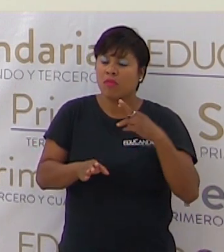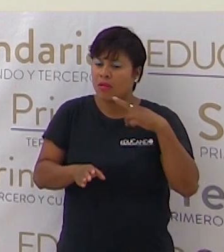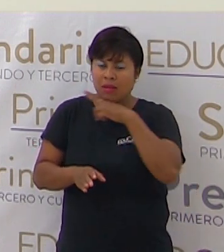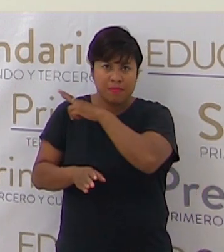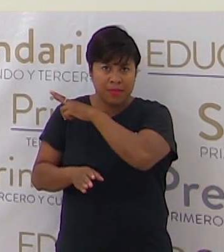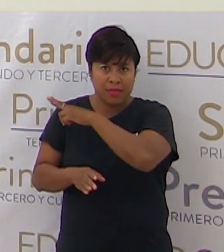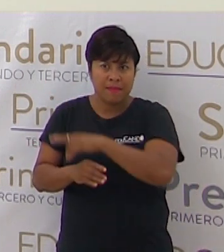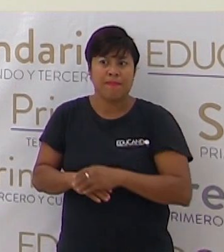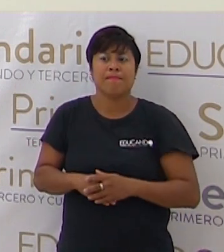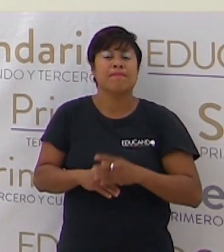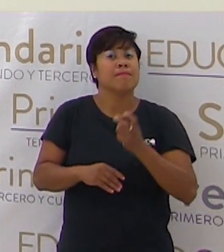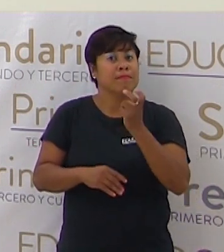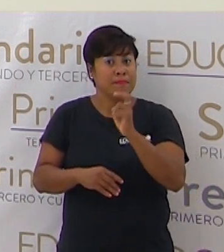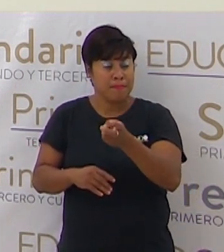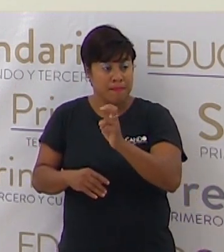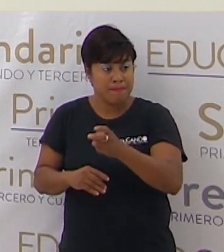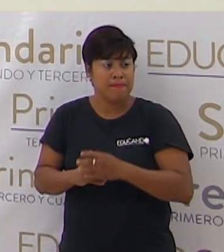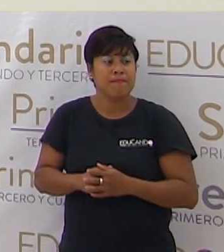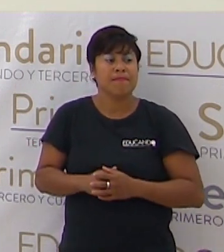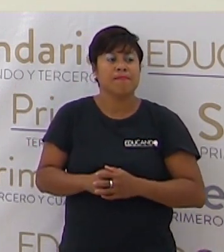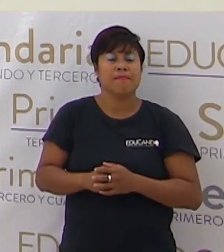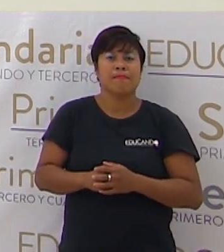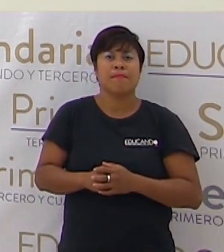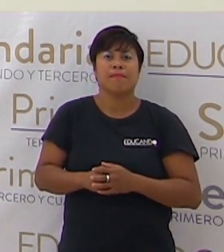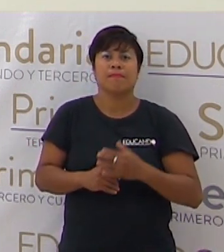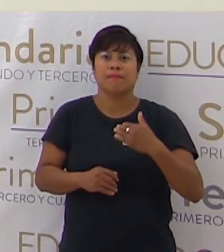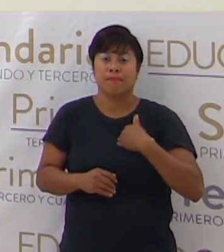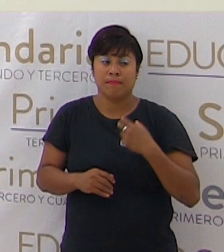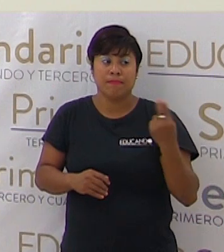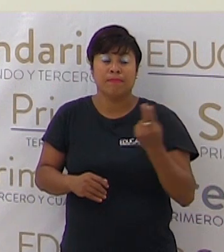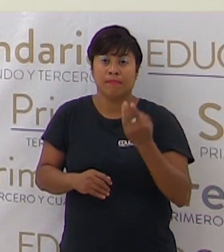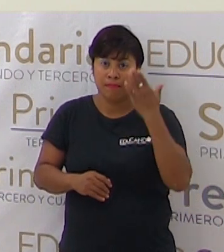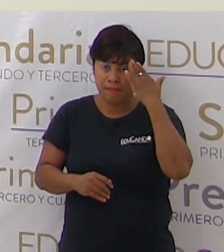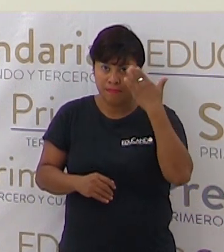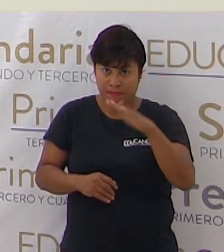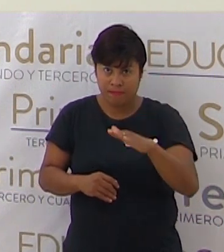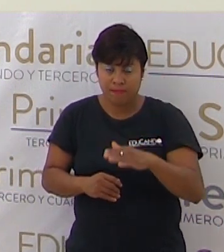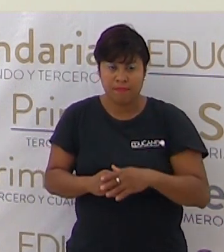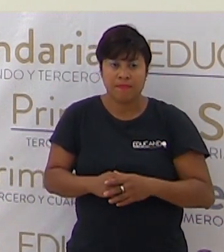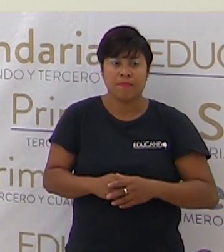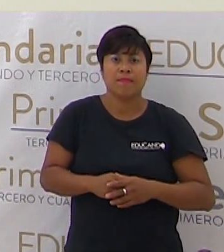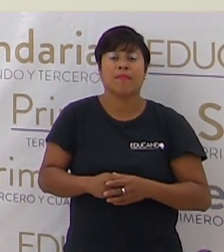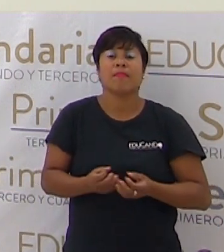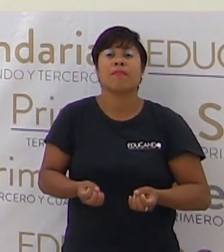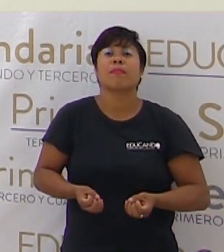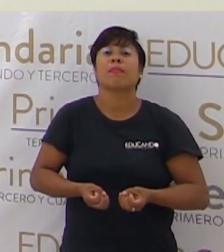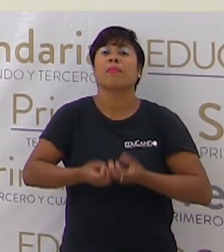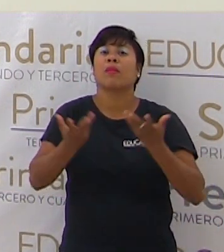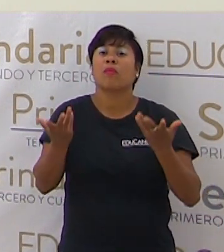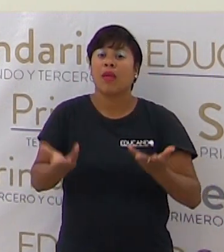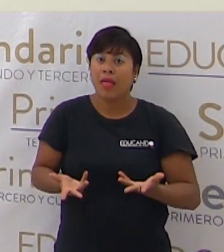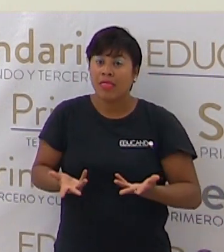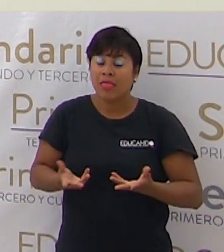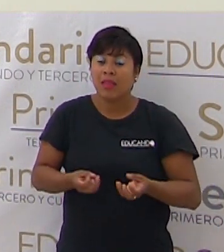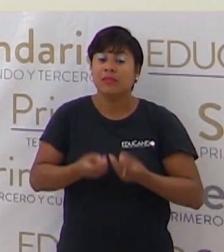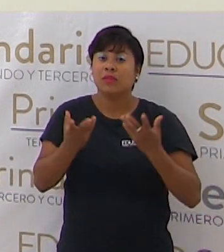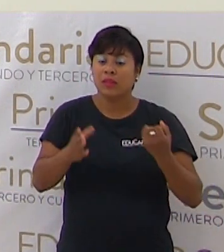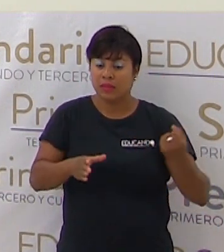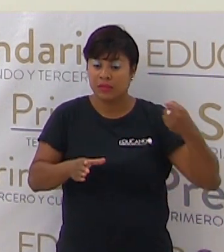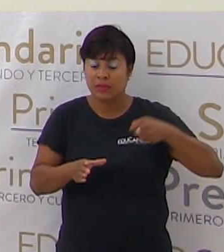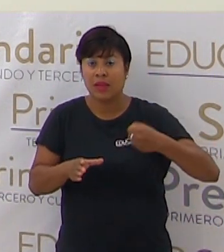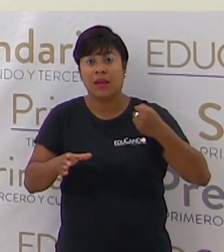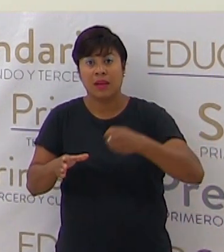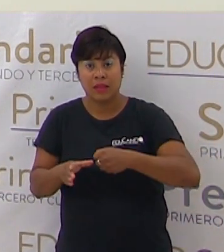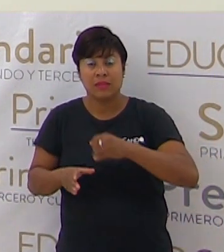inmediata. Por lo tanto, yo necesito saber cuántas jarras le